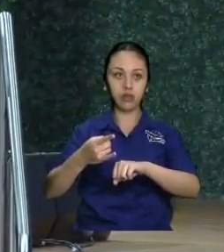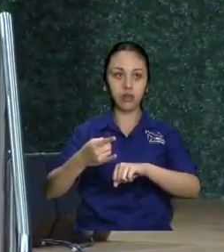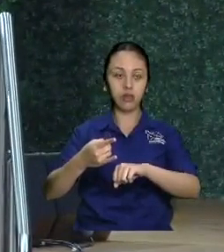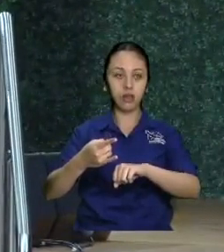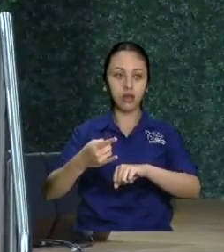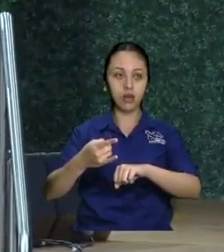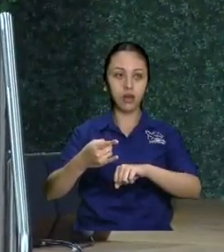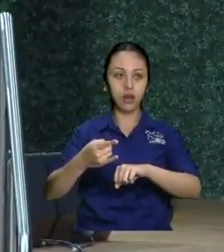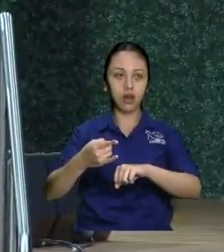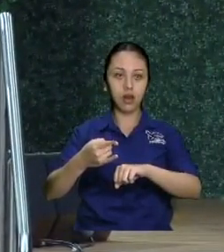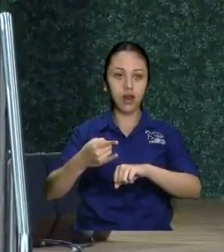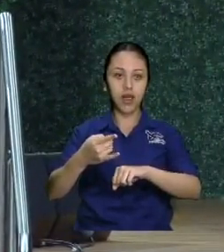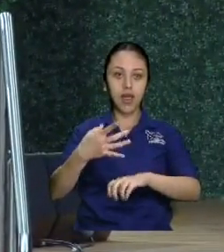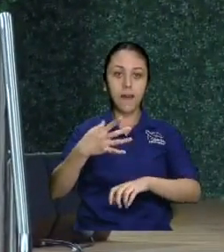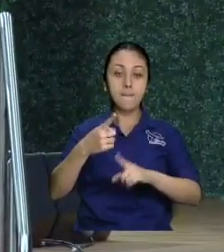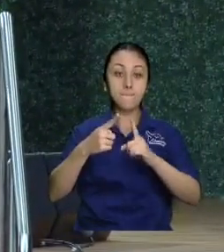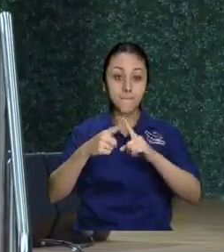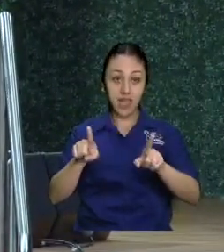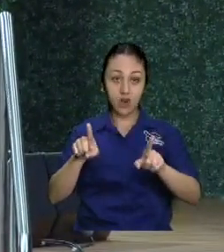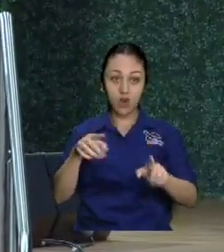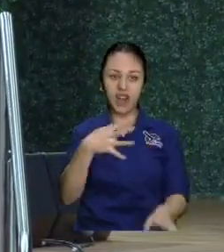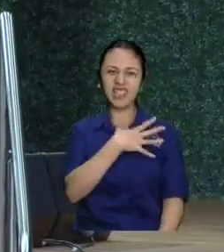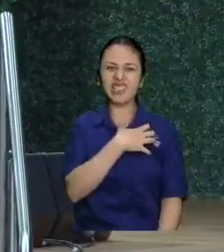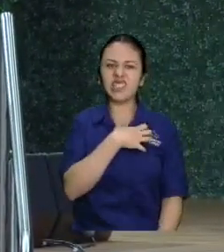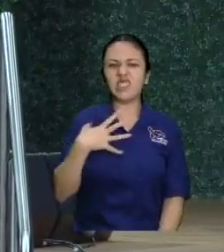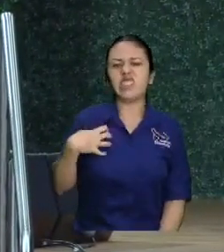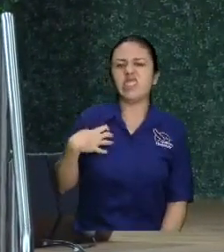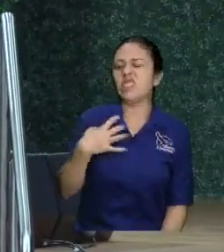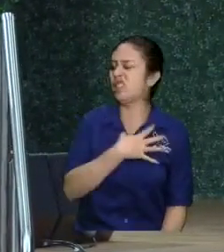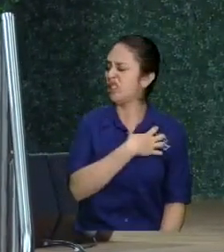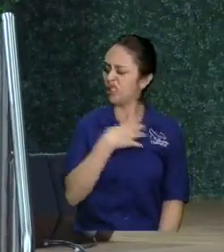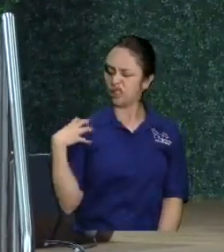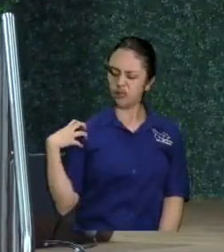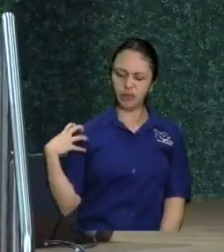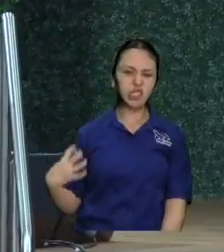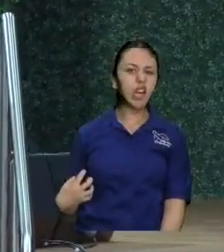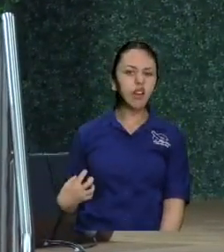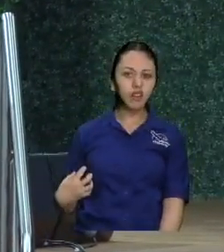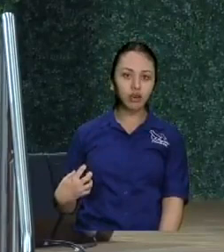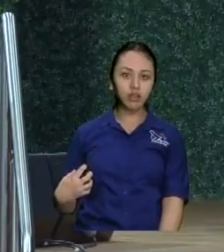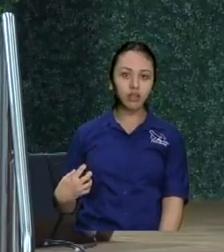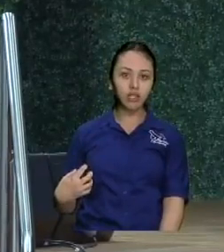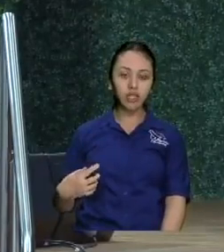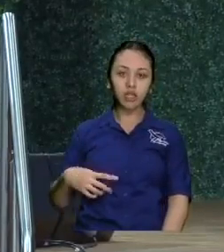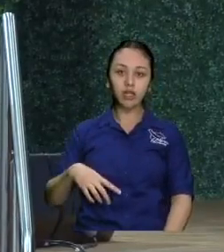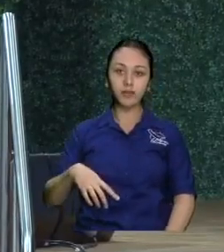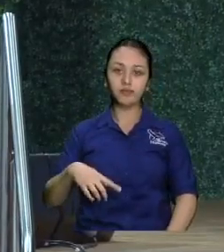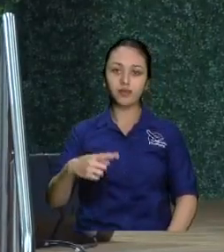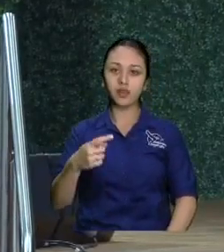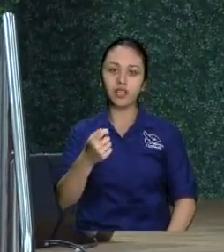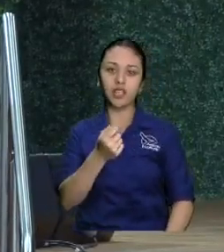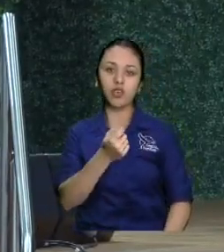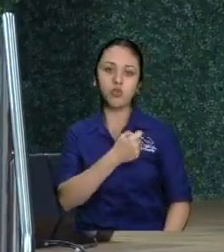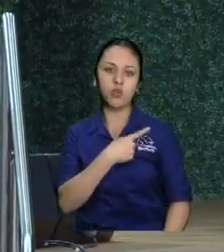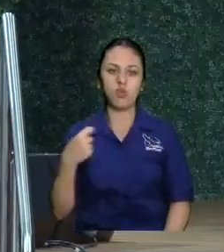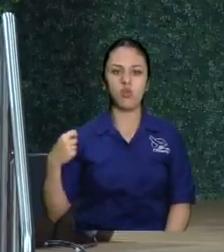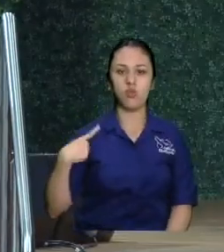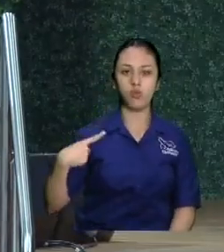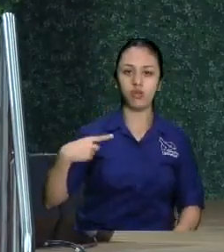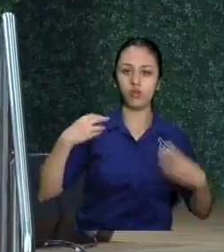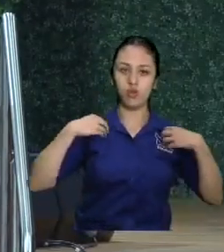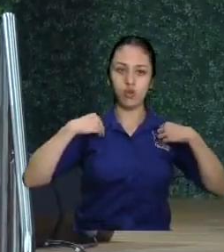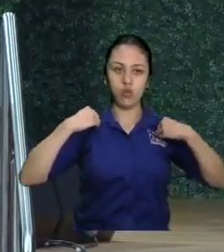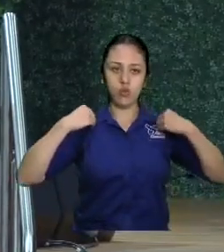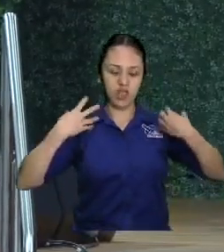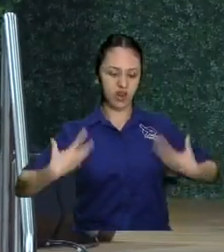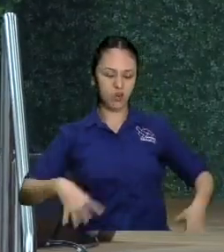Era una penitencia que ellos se ponían. Algunos lo exageraban y se ponían como alambre espigado, más o menos, y así andaban todo el